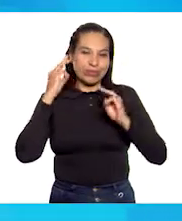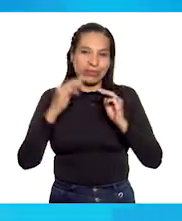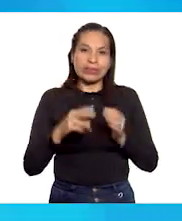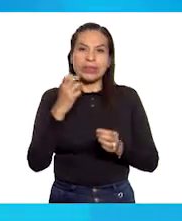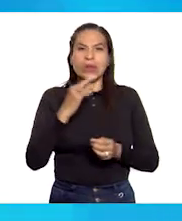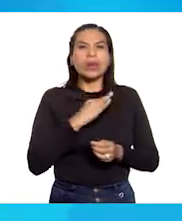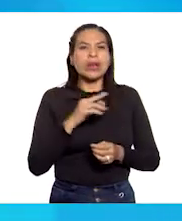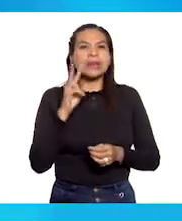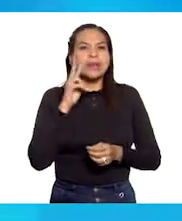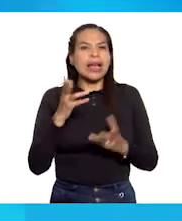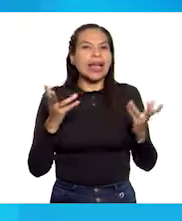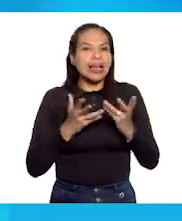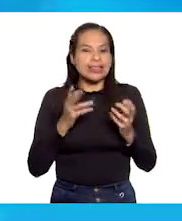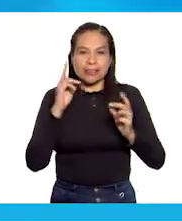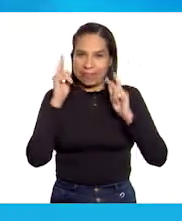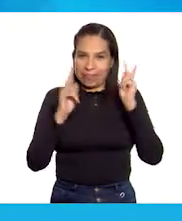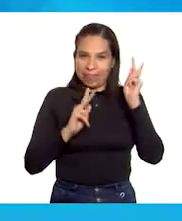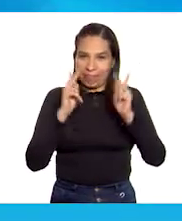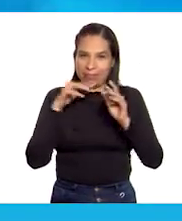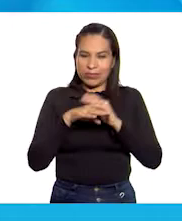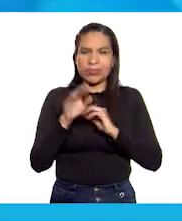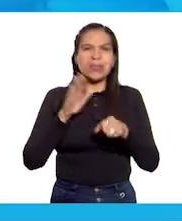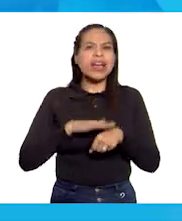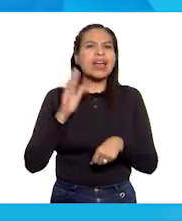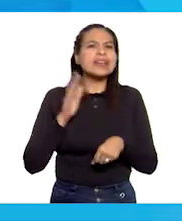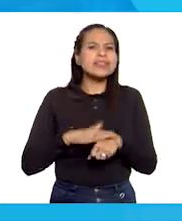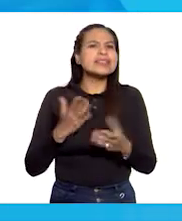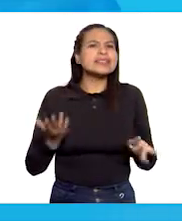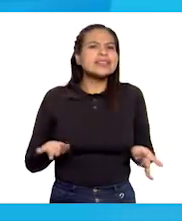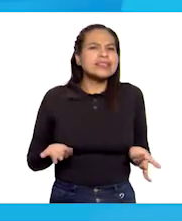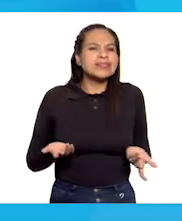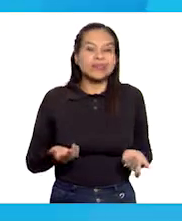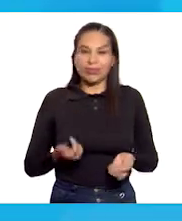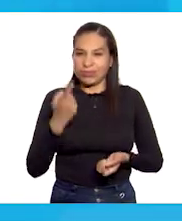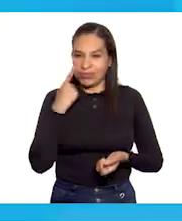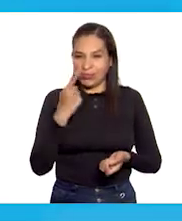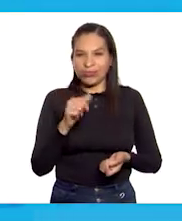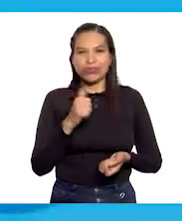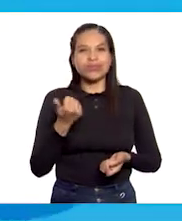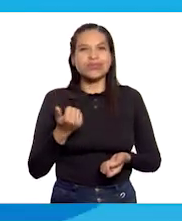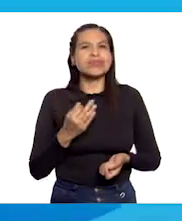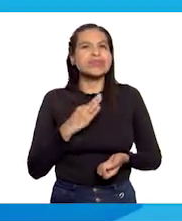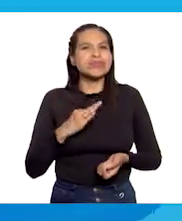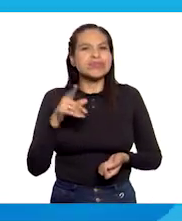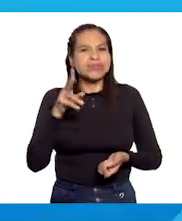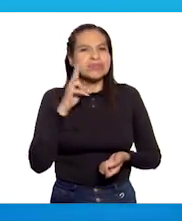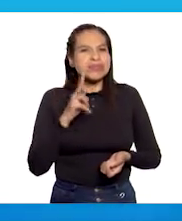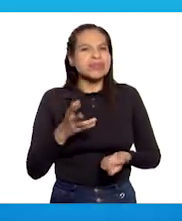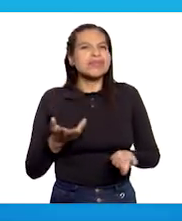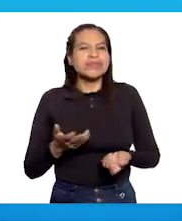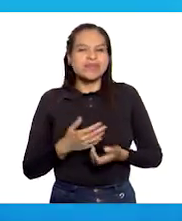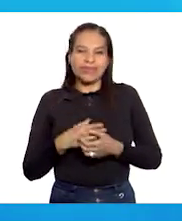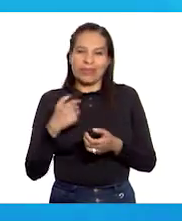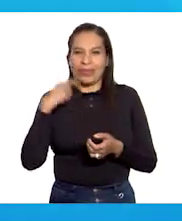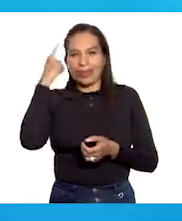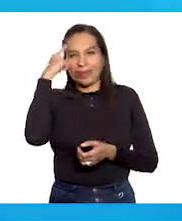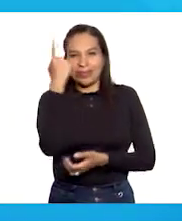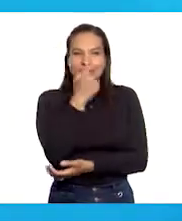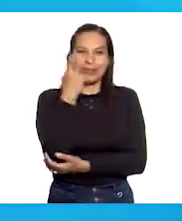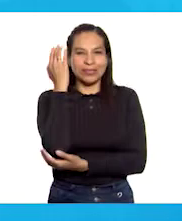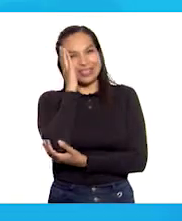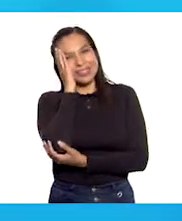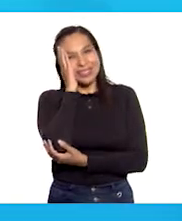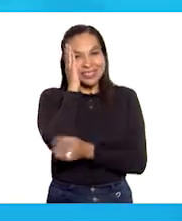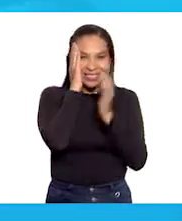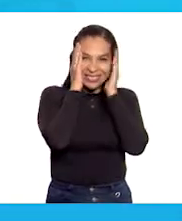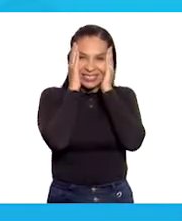Esto es lo que podemos hacer en las visitas virtuales. ¿Y qué más? ¿Qué más? Mira, vamos ahora, ¿qué te parece? Ay, es que ya me mareé, me gusta,